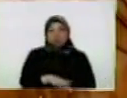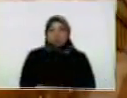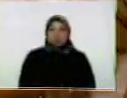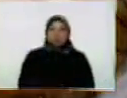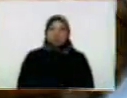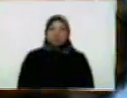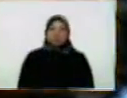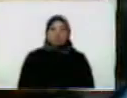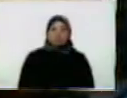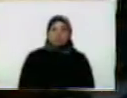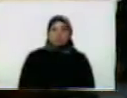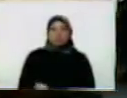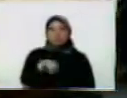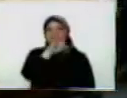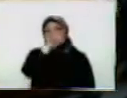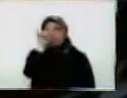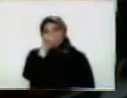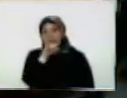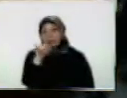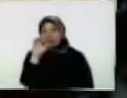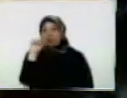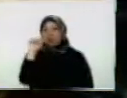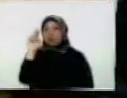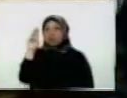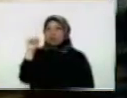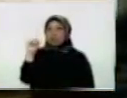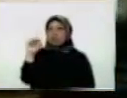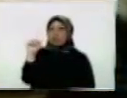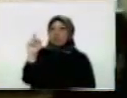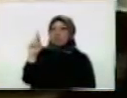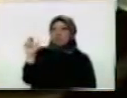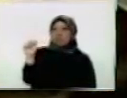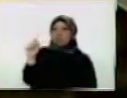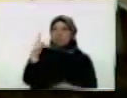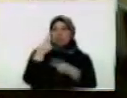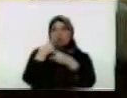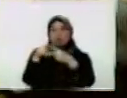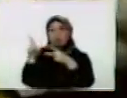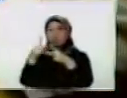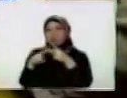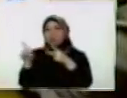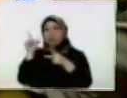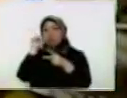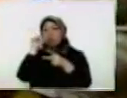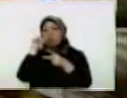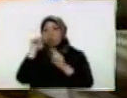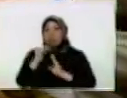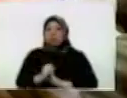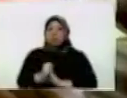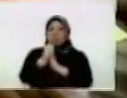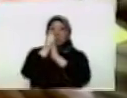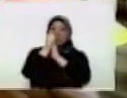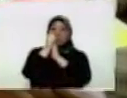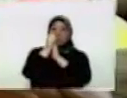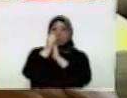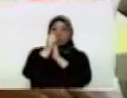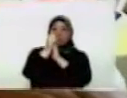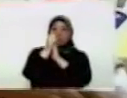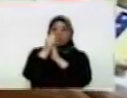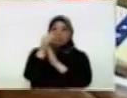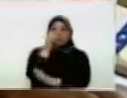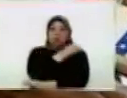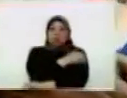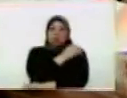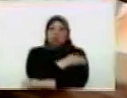a Zamora, señaló a Arévalo Cedeño, a Pedro Pérez Delgado, señaló a la izquierda que expulsó a Pérez